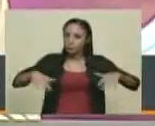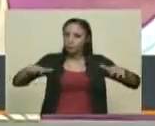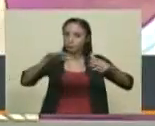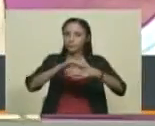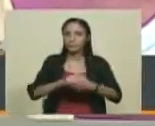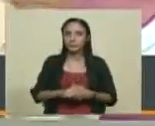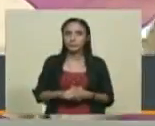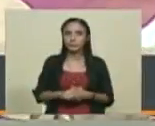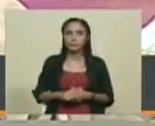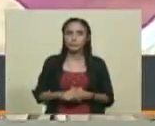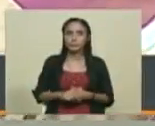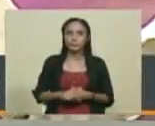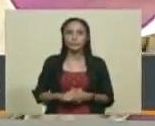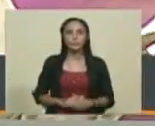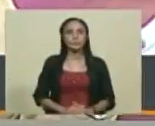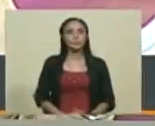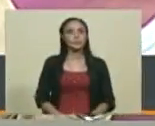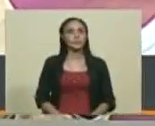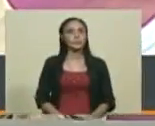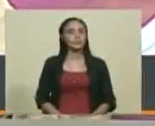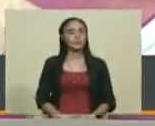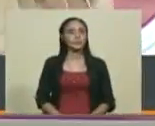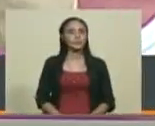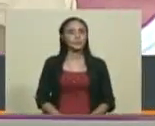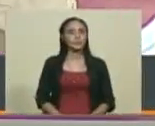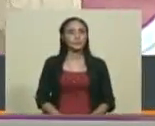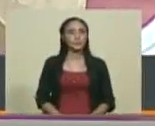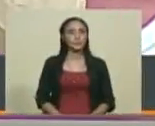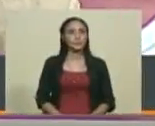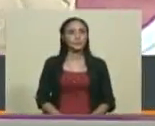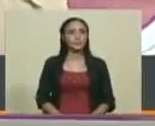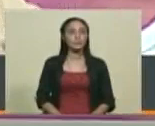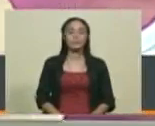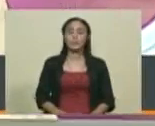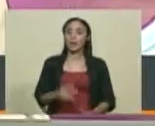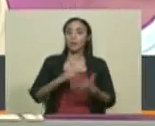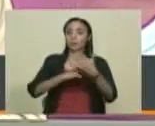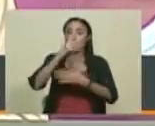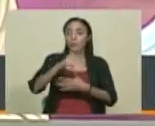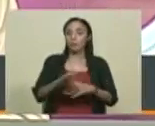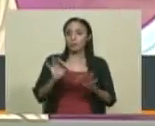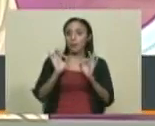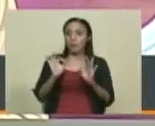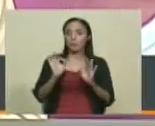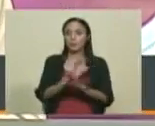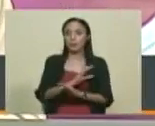Necesitamos fortalecer Petrocaribe. Pido un plan especial para Petrocaribe.